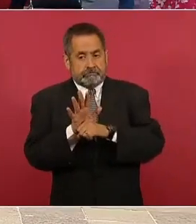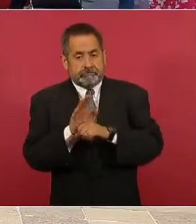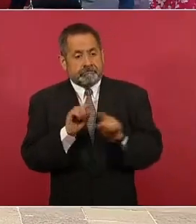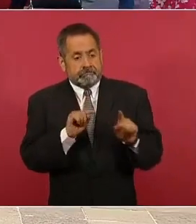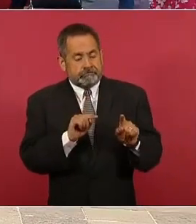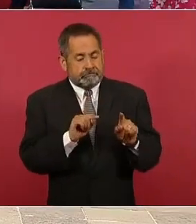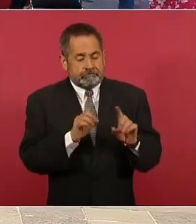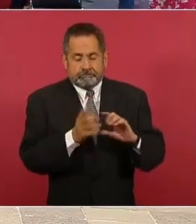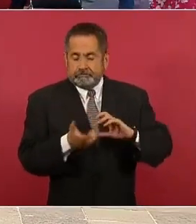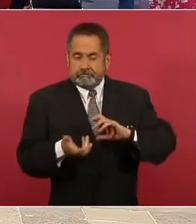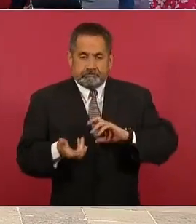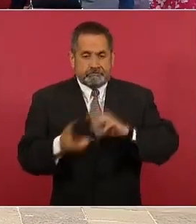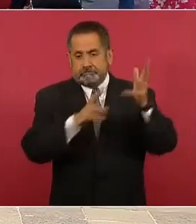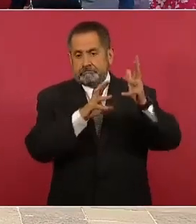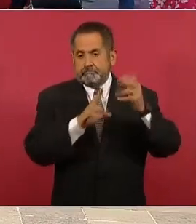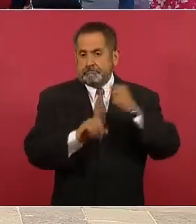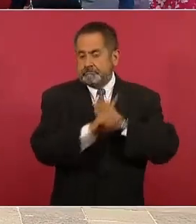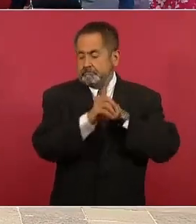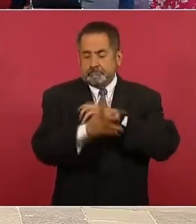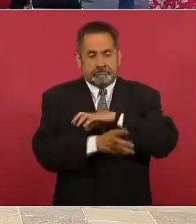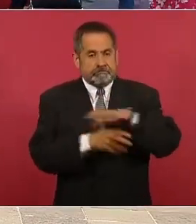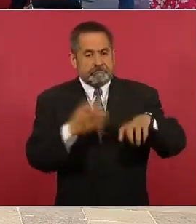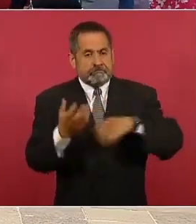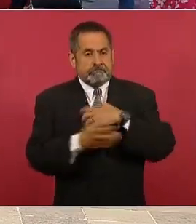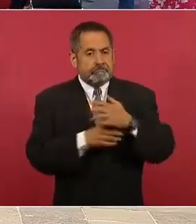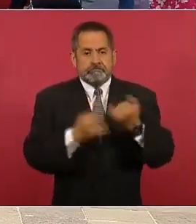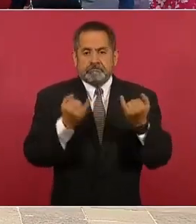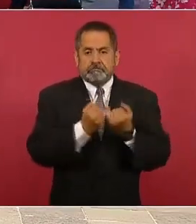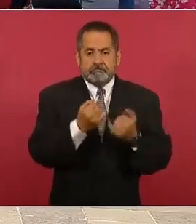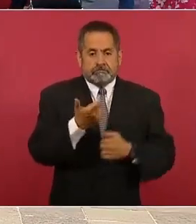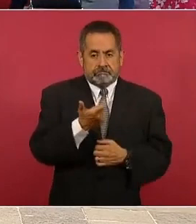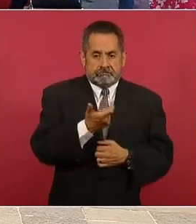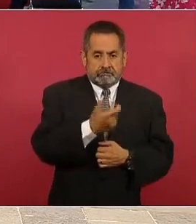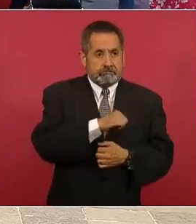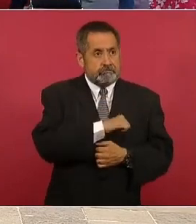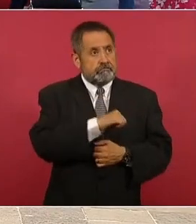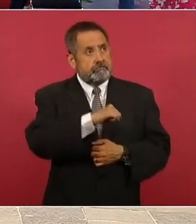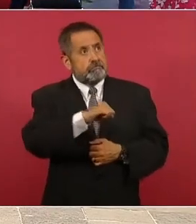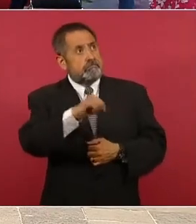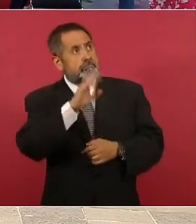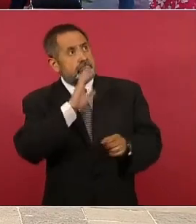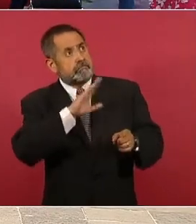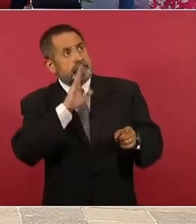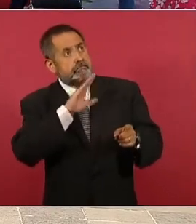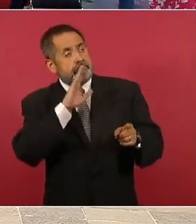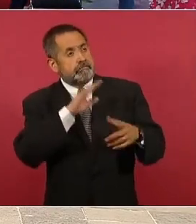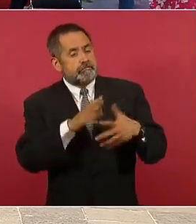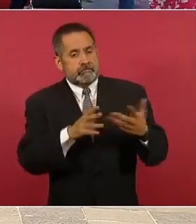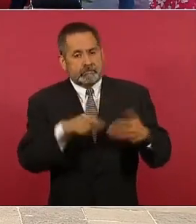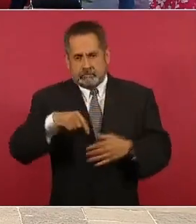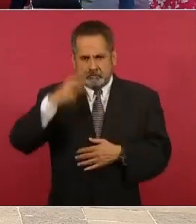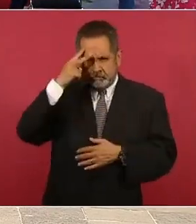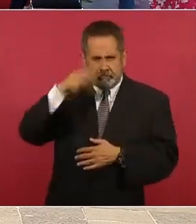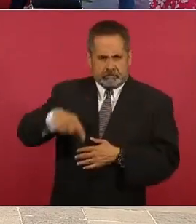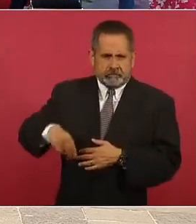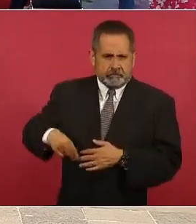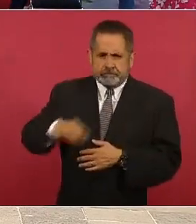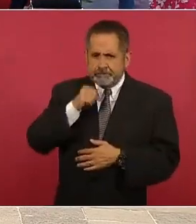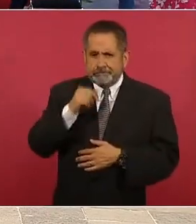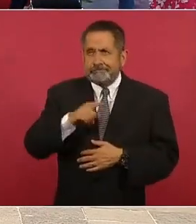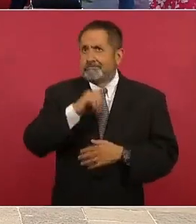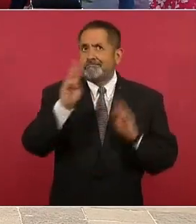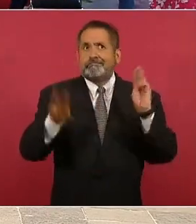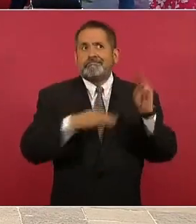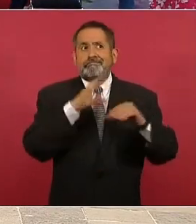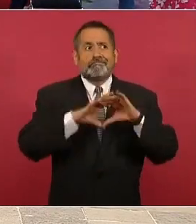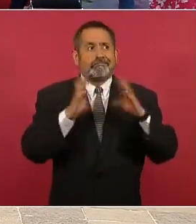llegó de afuera, lo mismo la inflación, no se produjo en México,